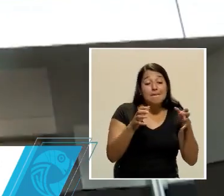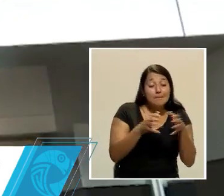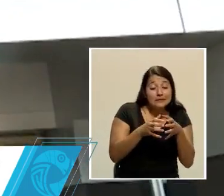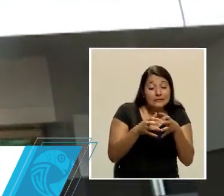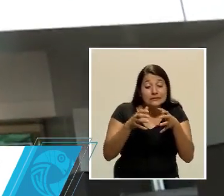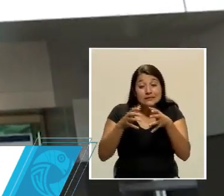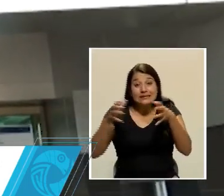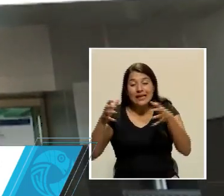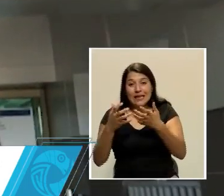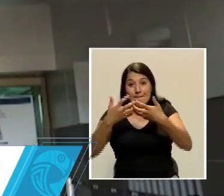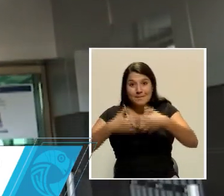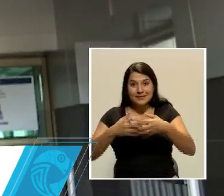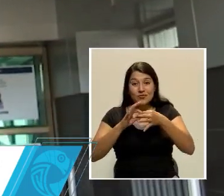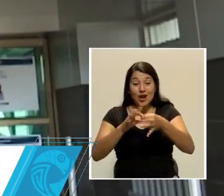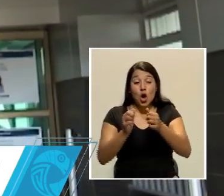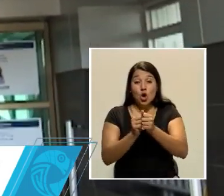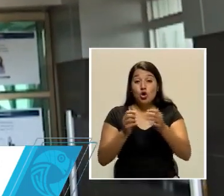jueves al Congreso.